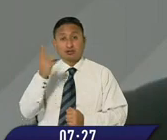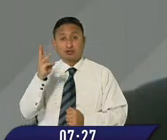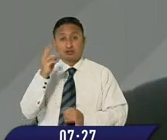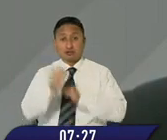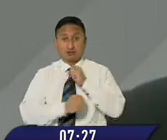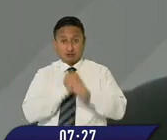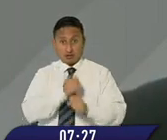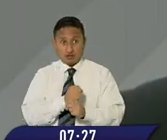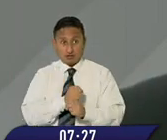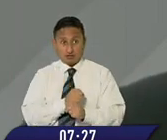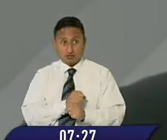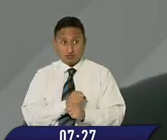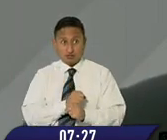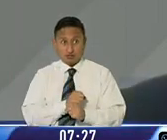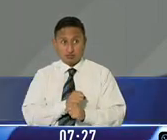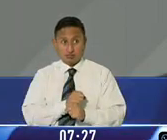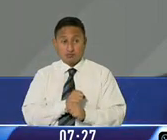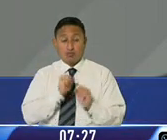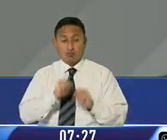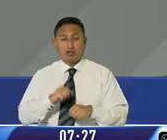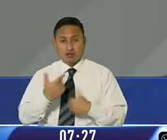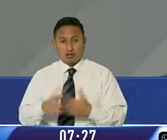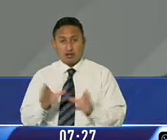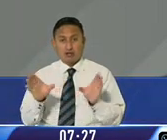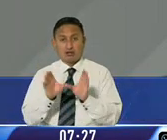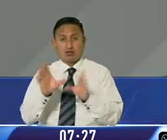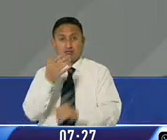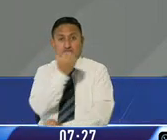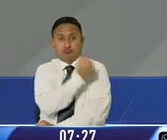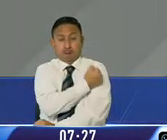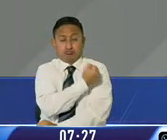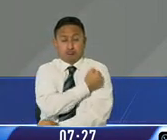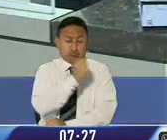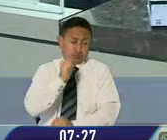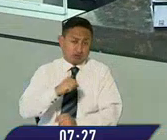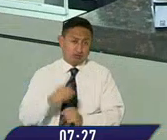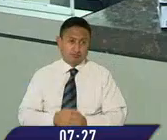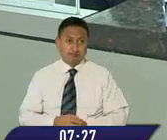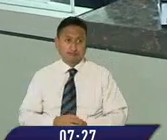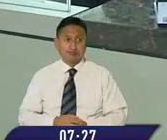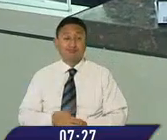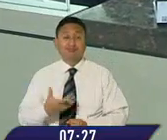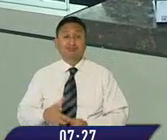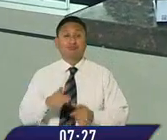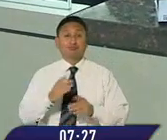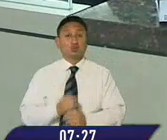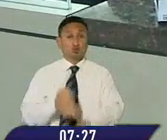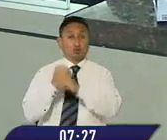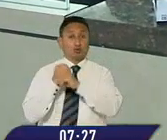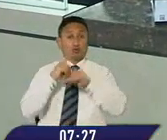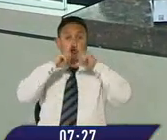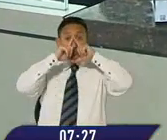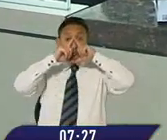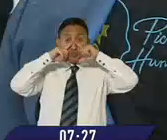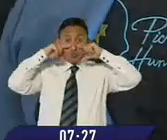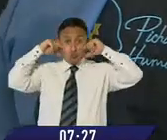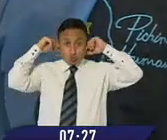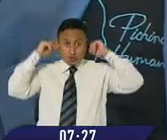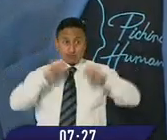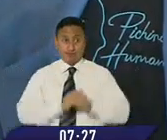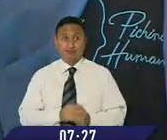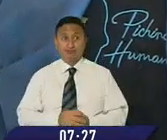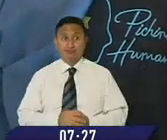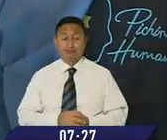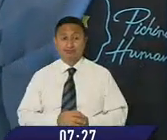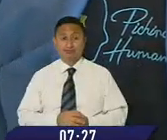años y pueden presentar también su certificado de vacunación. El uso de mascarilla continúa siendo obligatorio en el interior